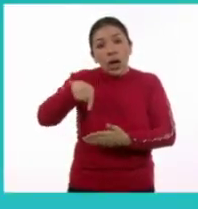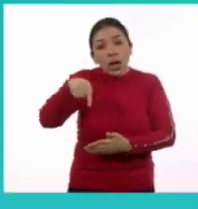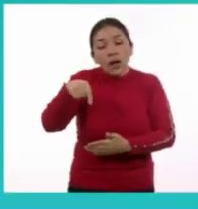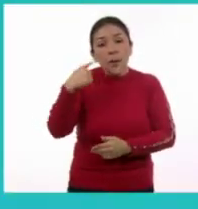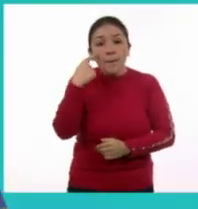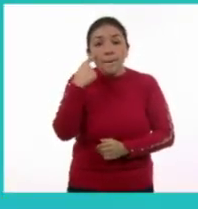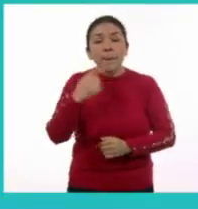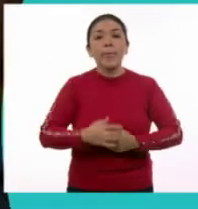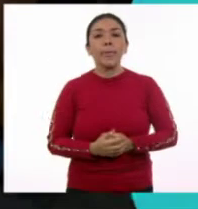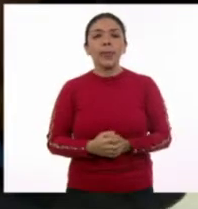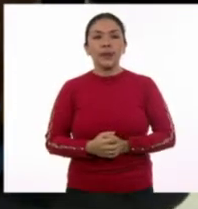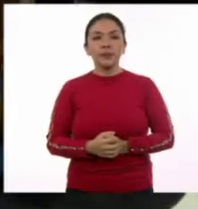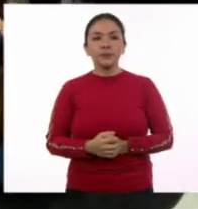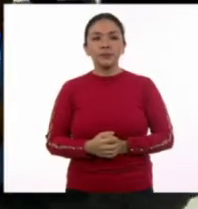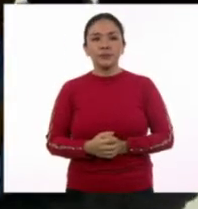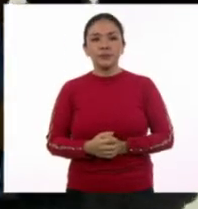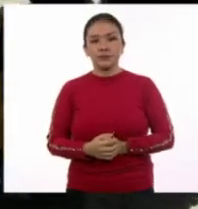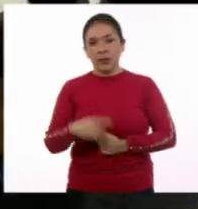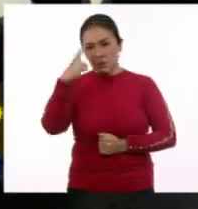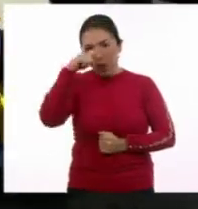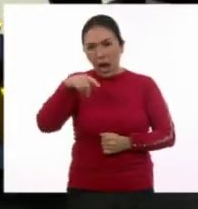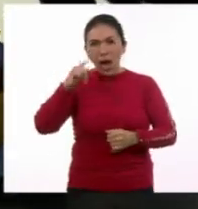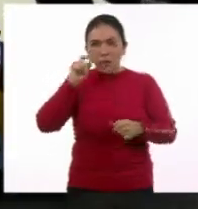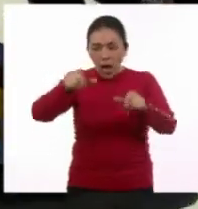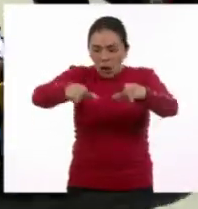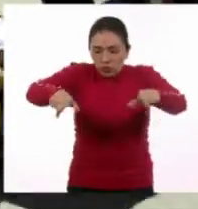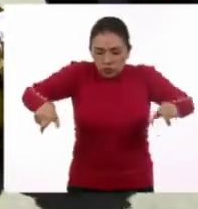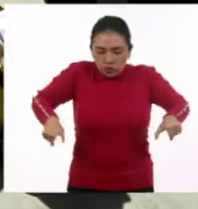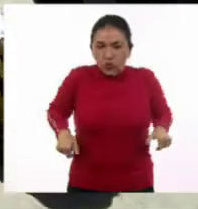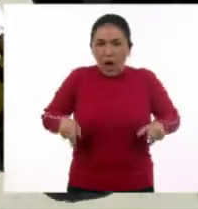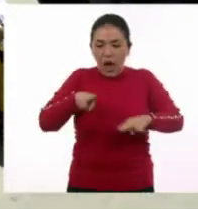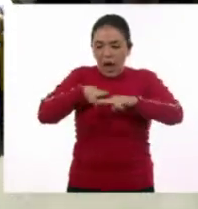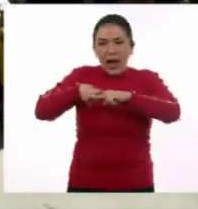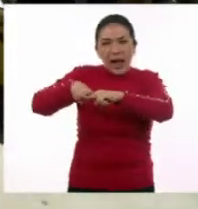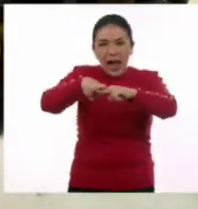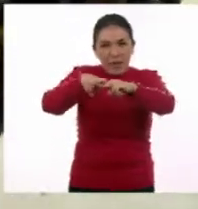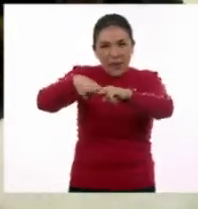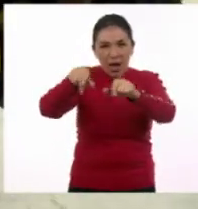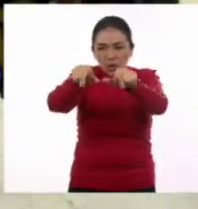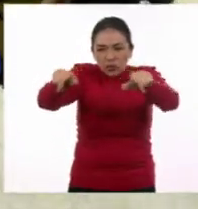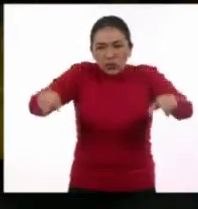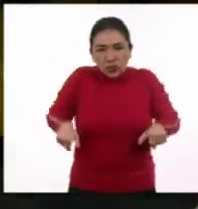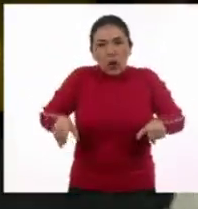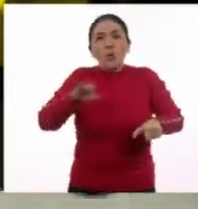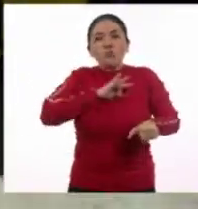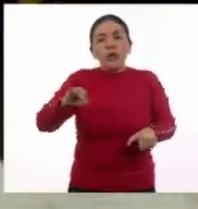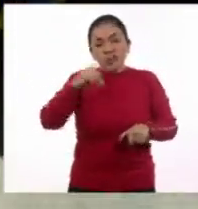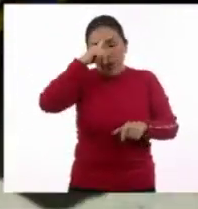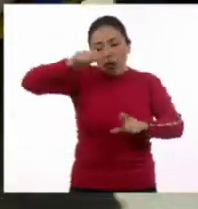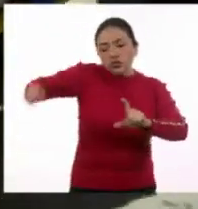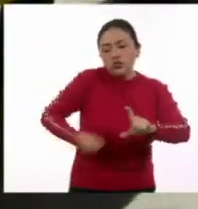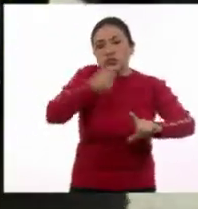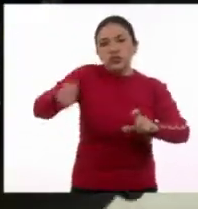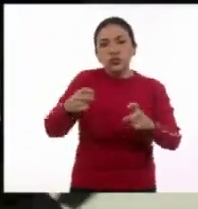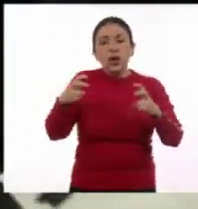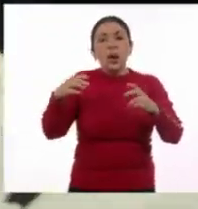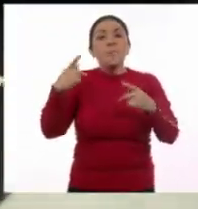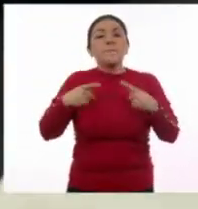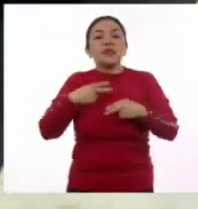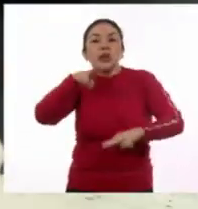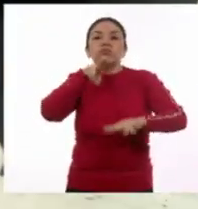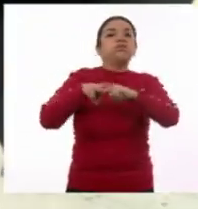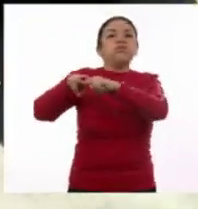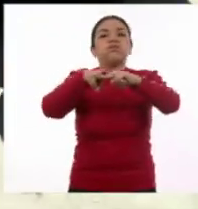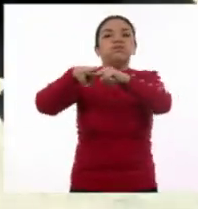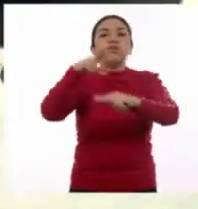ir en los orificios de la camilla para ayudar a sujetar a nuestro paciente y aunque se moviliza ese